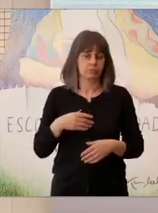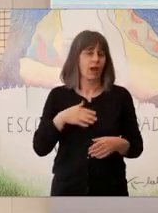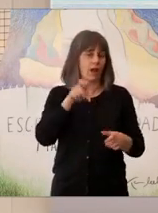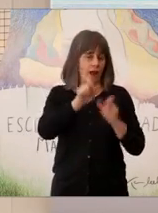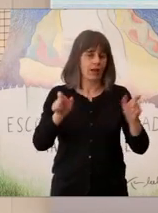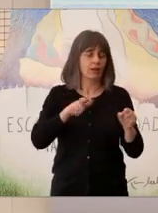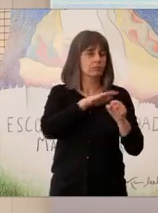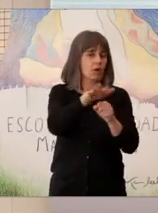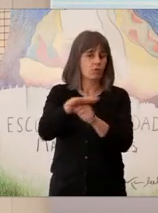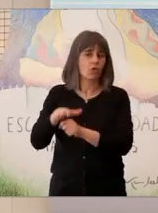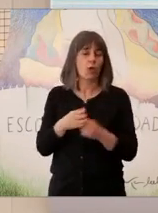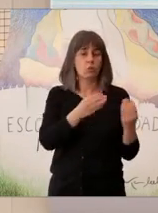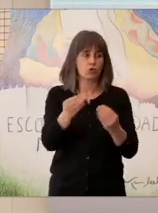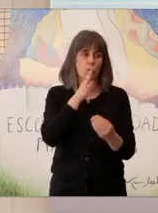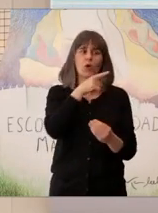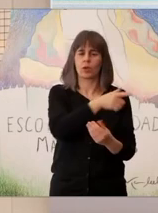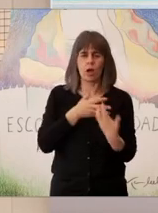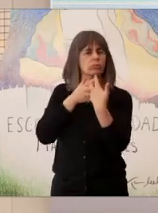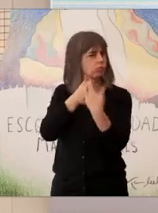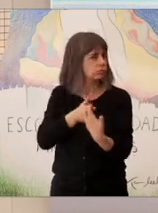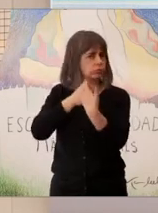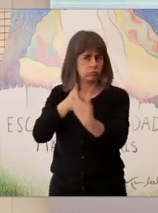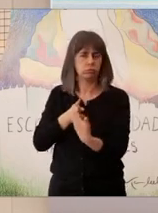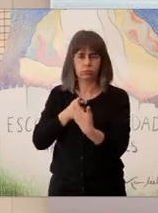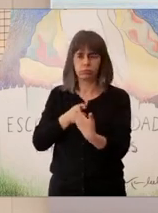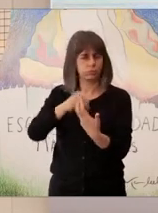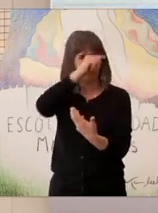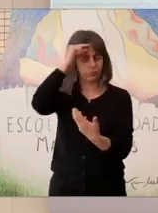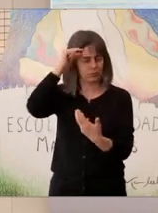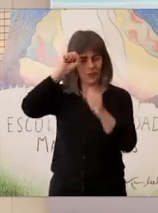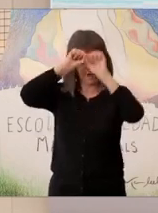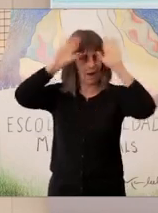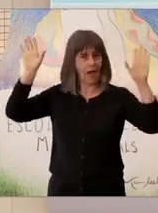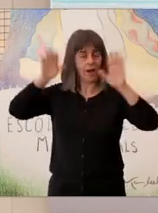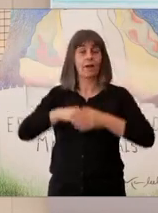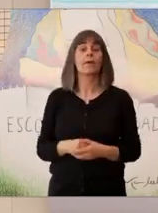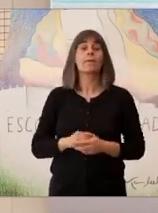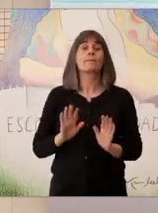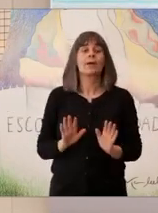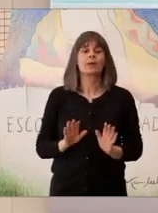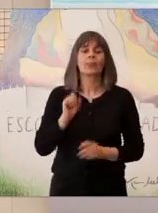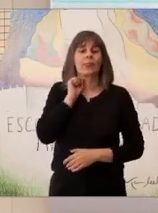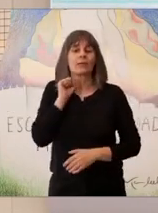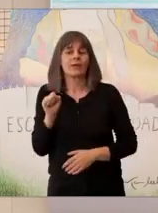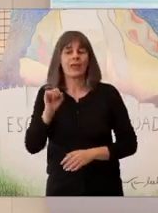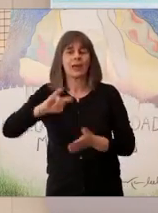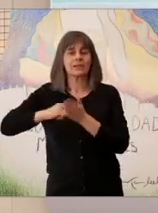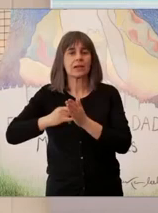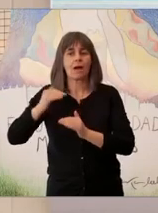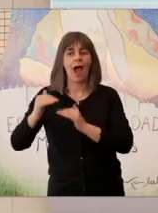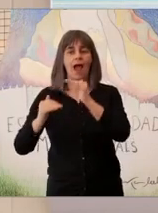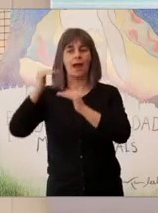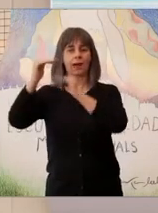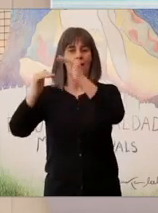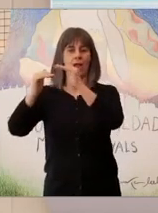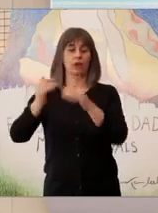porque es una militante y una convencida de lo que tiene entre manos. Pero evidentemente ellos dependen de un sistema de jerarquía. Nosotros somos como si